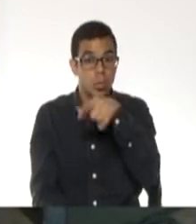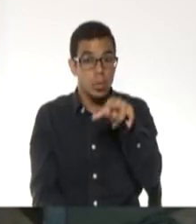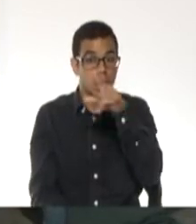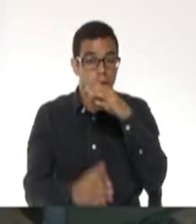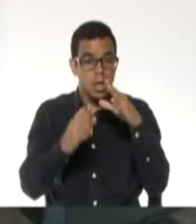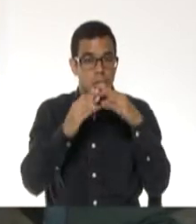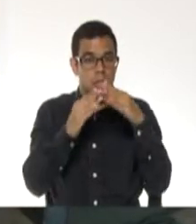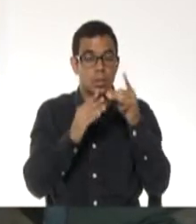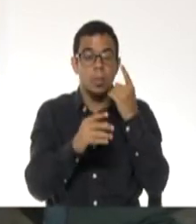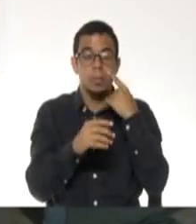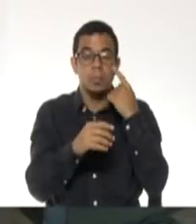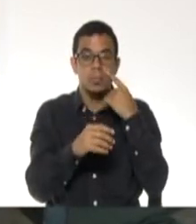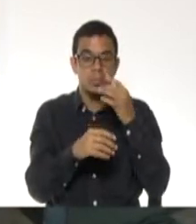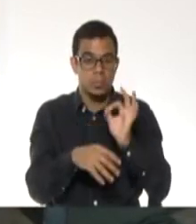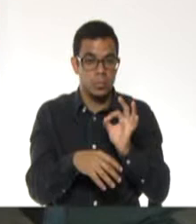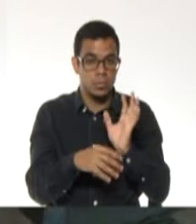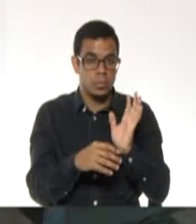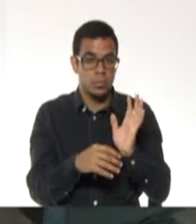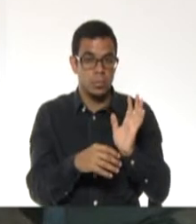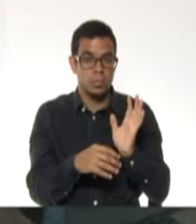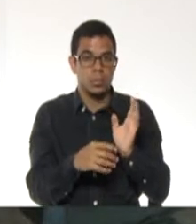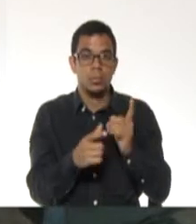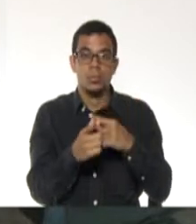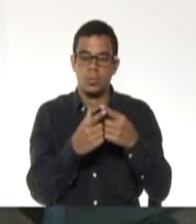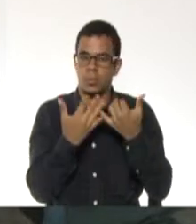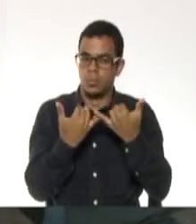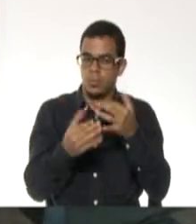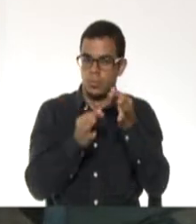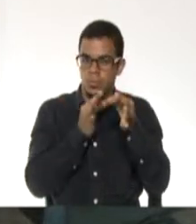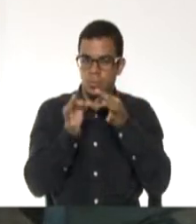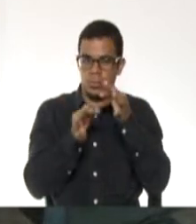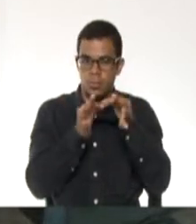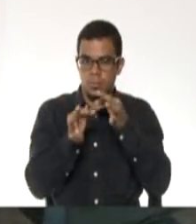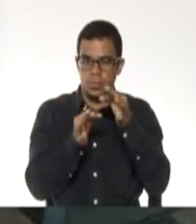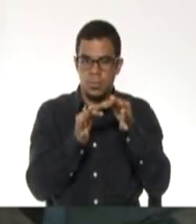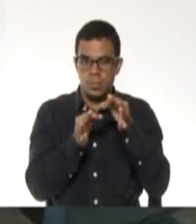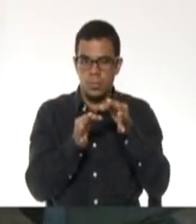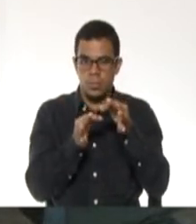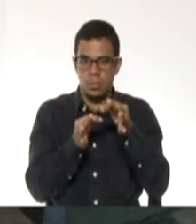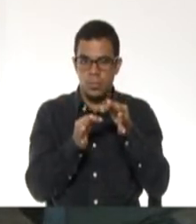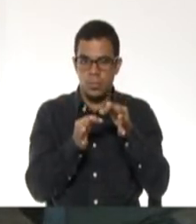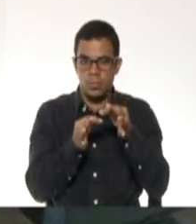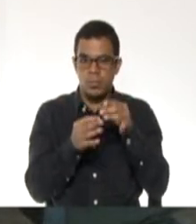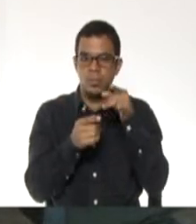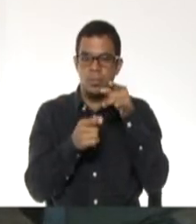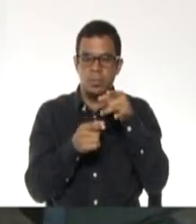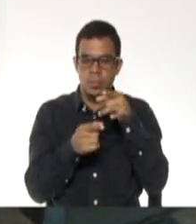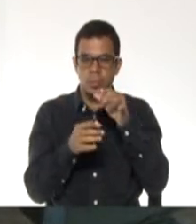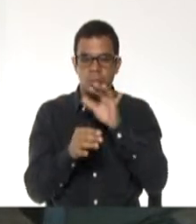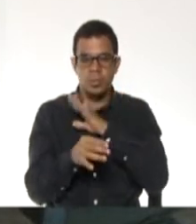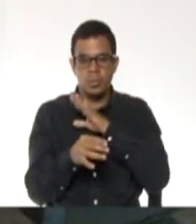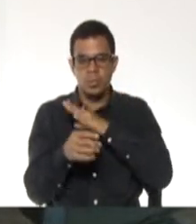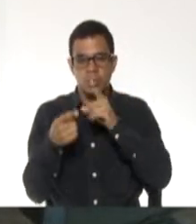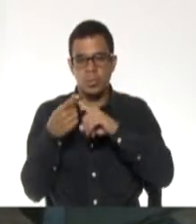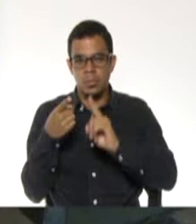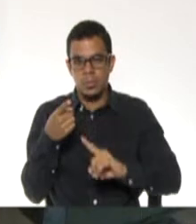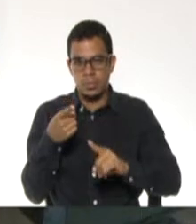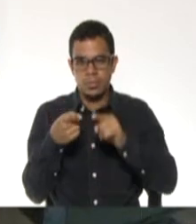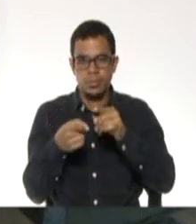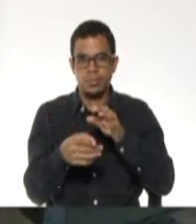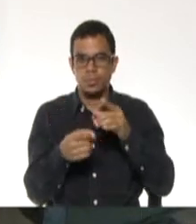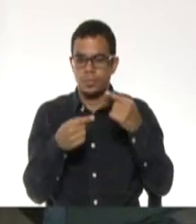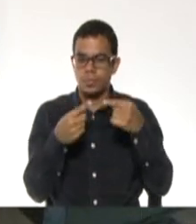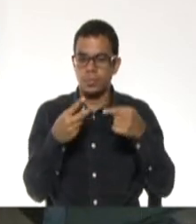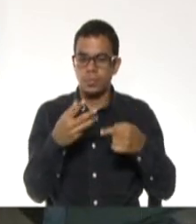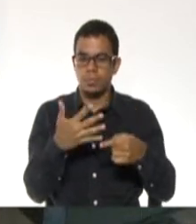utilizar. Para este tipo de trabajo es preferible, como ya nos explicó el profe, usar uno de electricista. Esto se puede hacer,